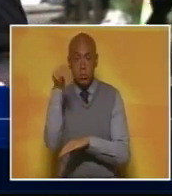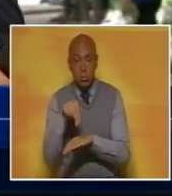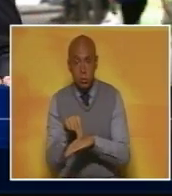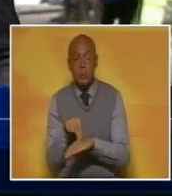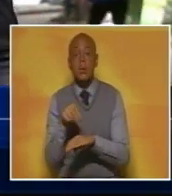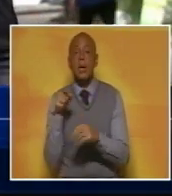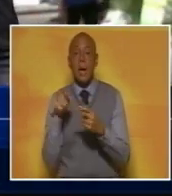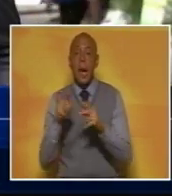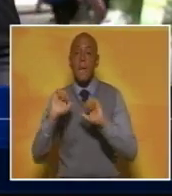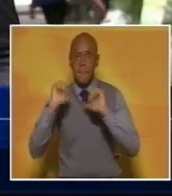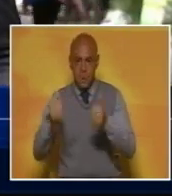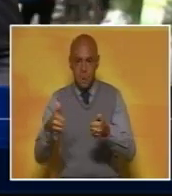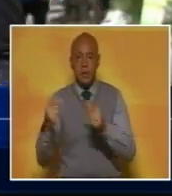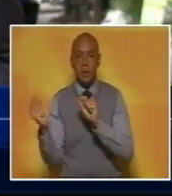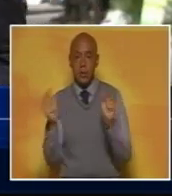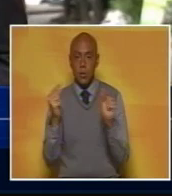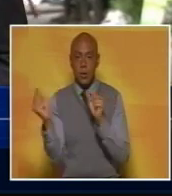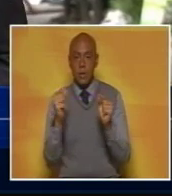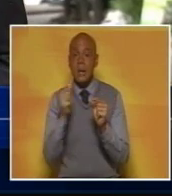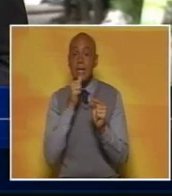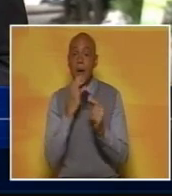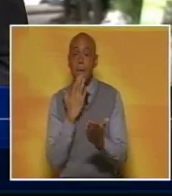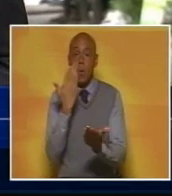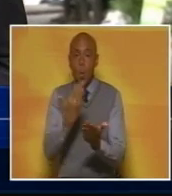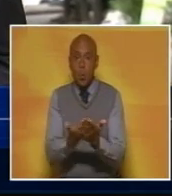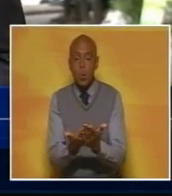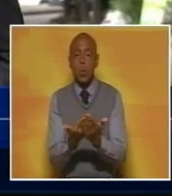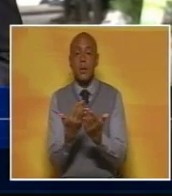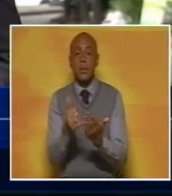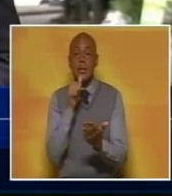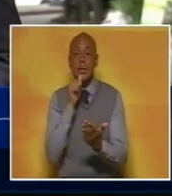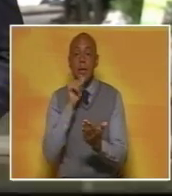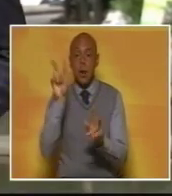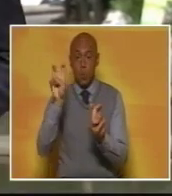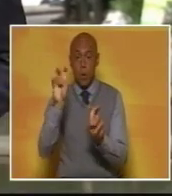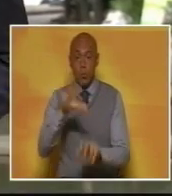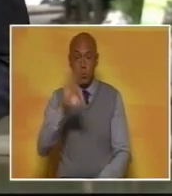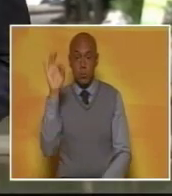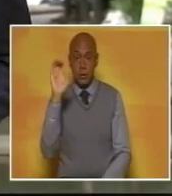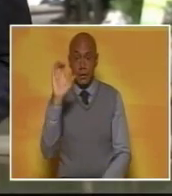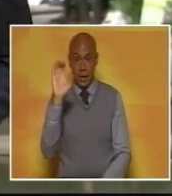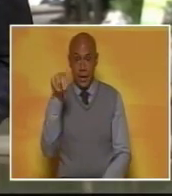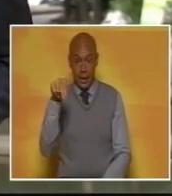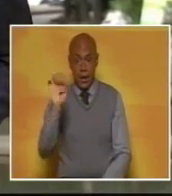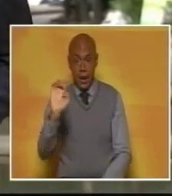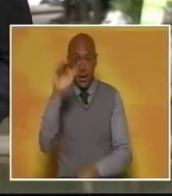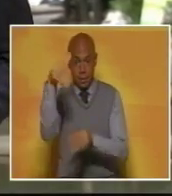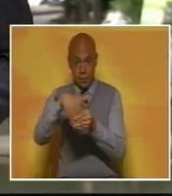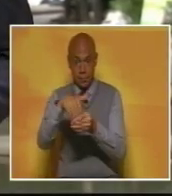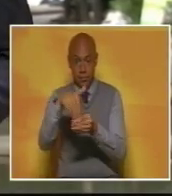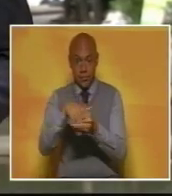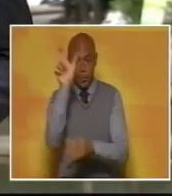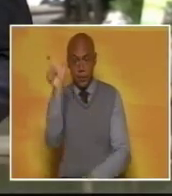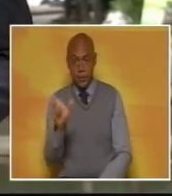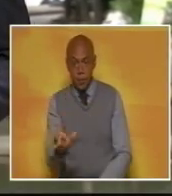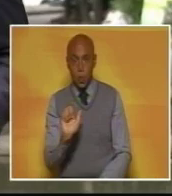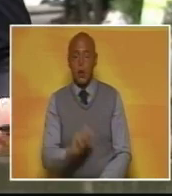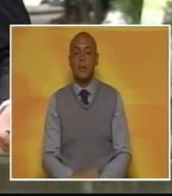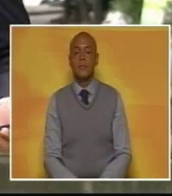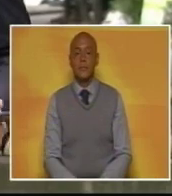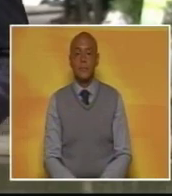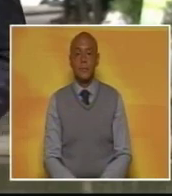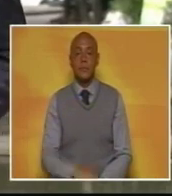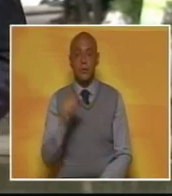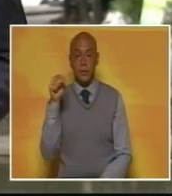la discusión de las postulaciones para los nuevos rectores del Consejo Nacional Electoral. En